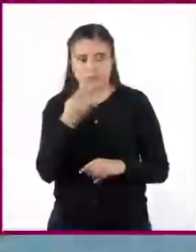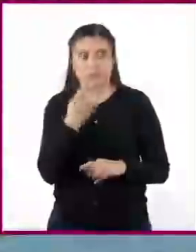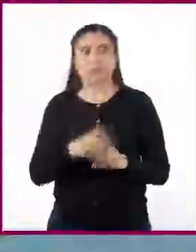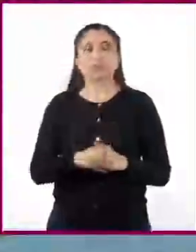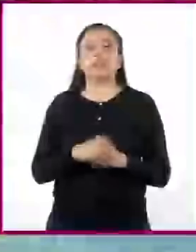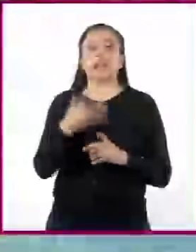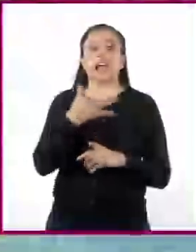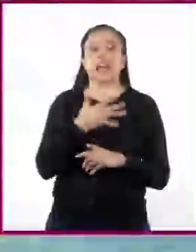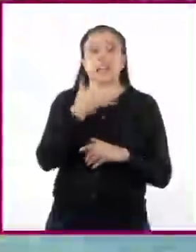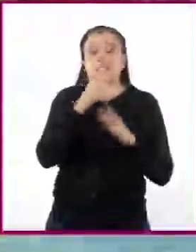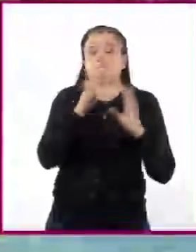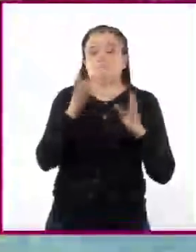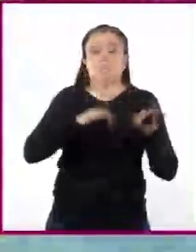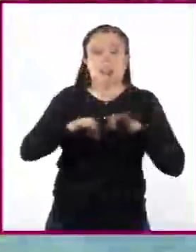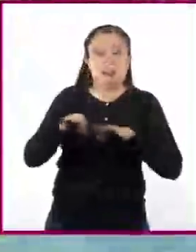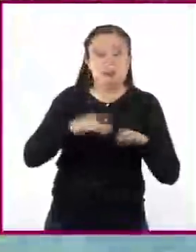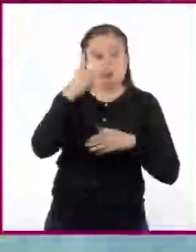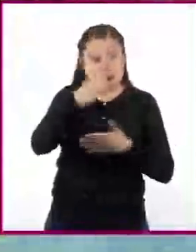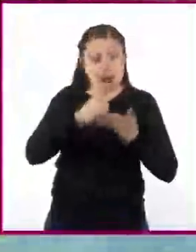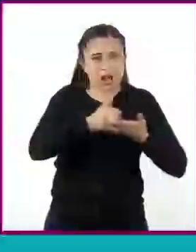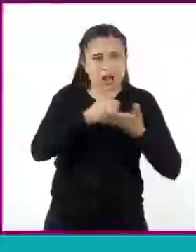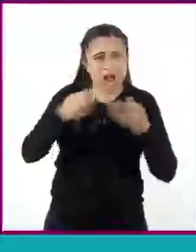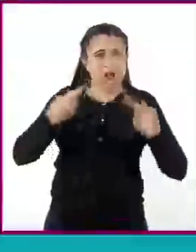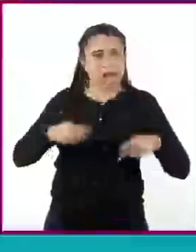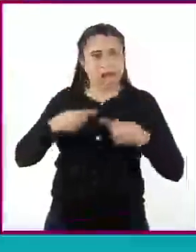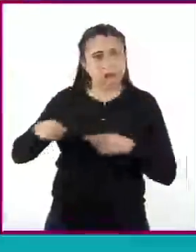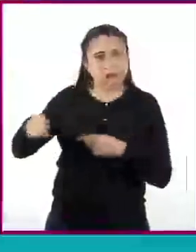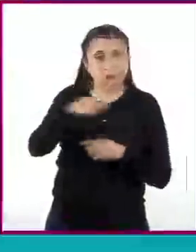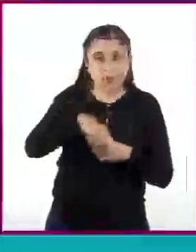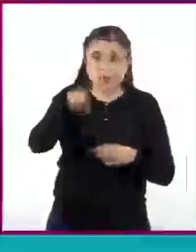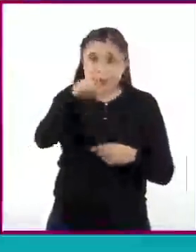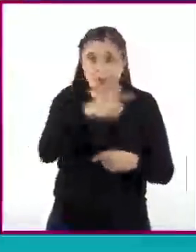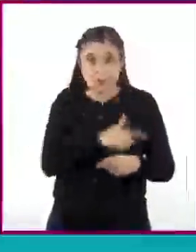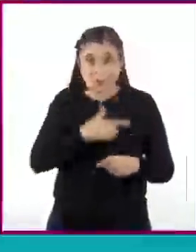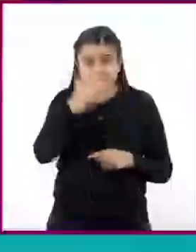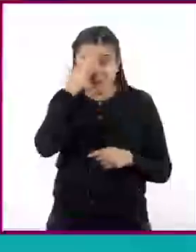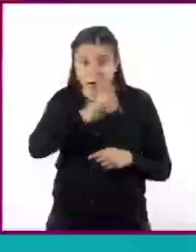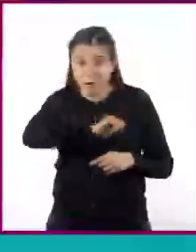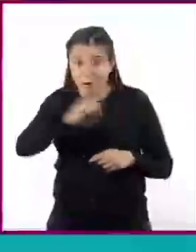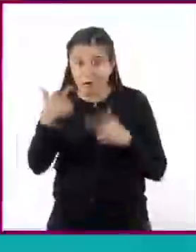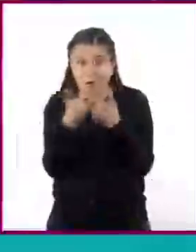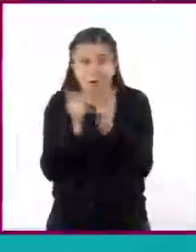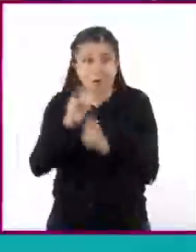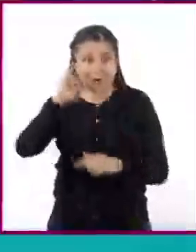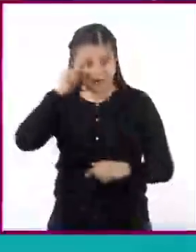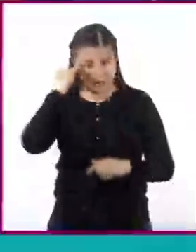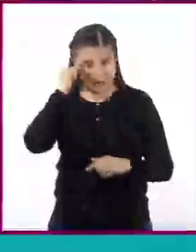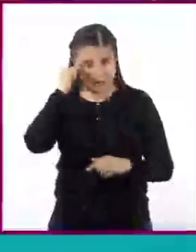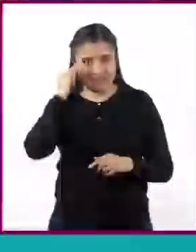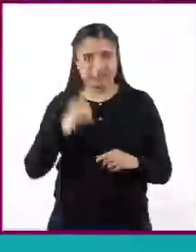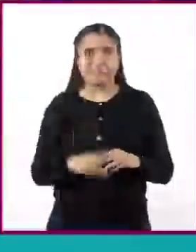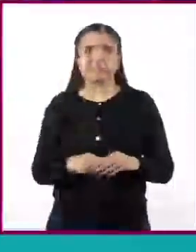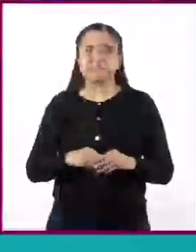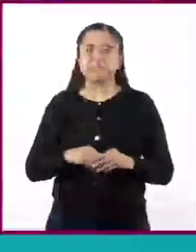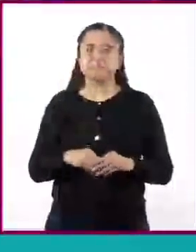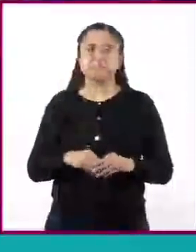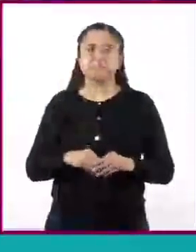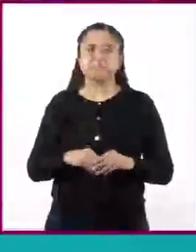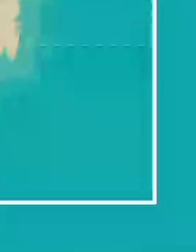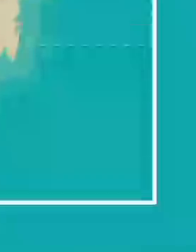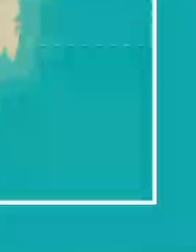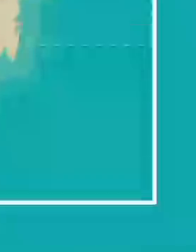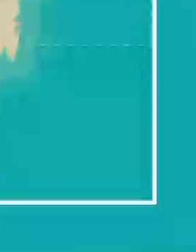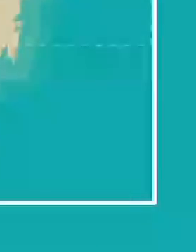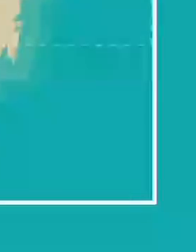realizan sin costo para la comunidad. ¿Te gustaría conocer otros grupos étnicos? ¡Ay, qué